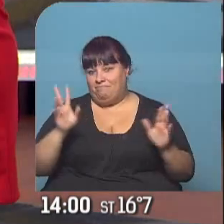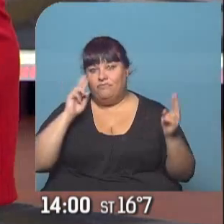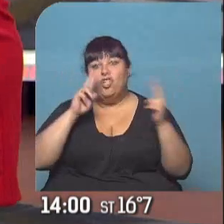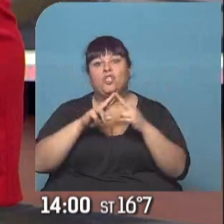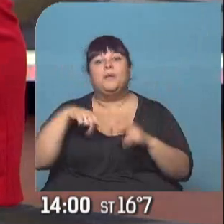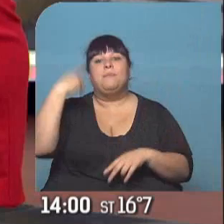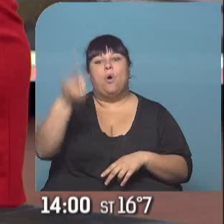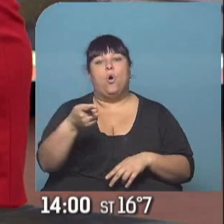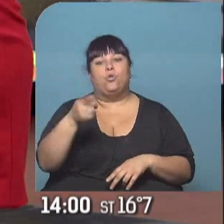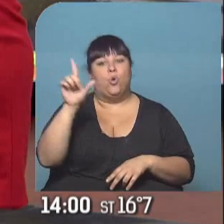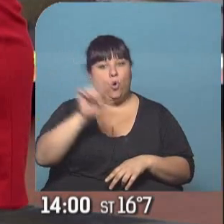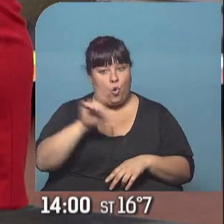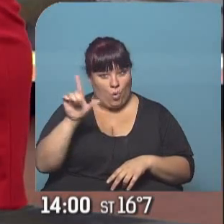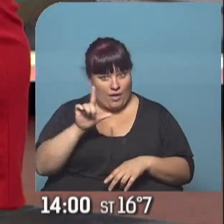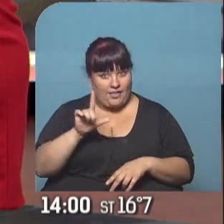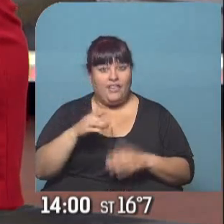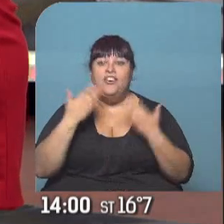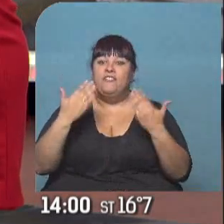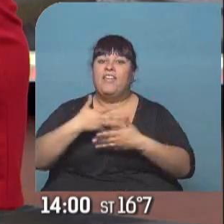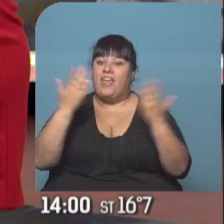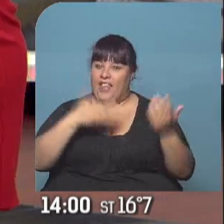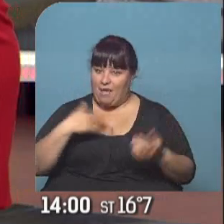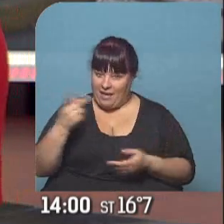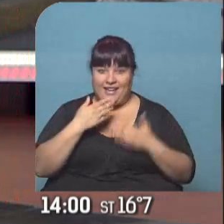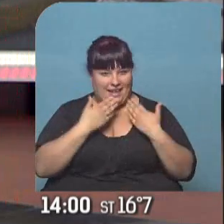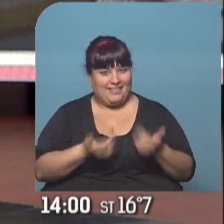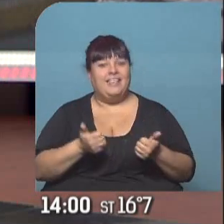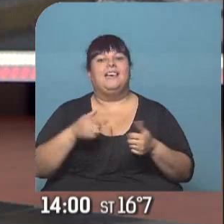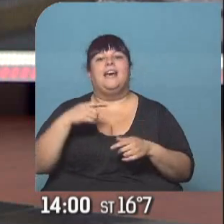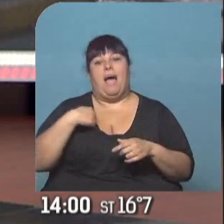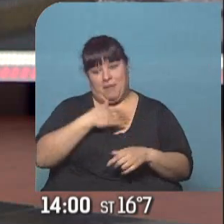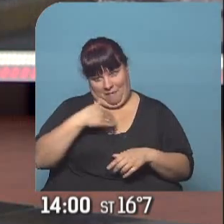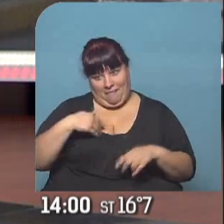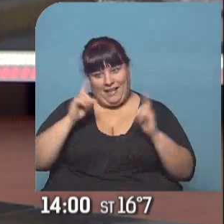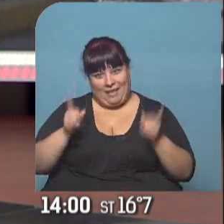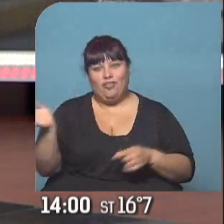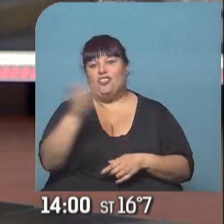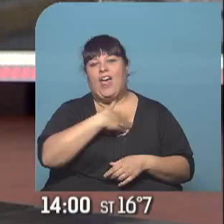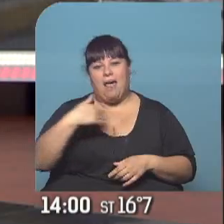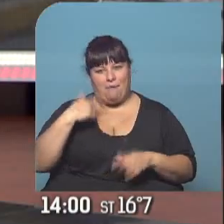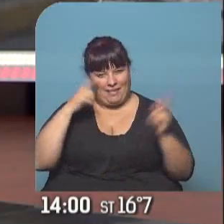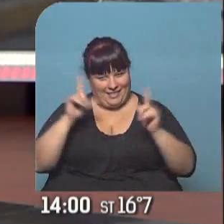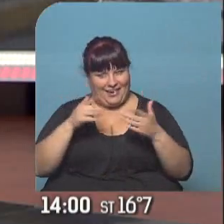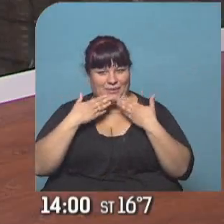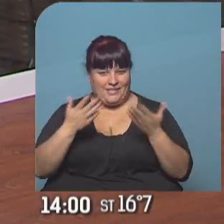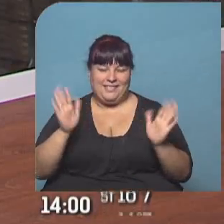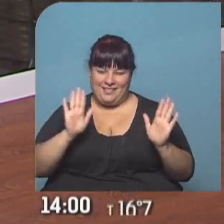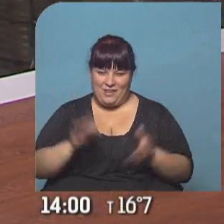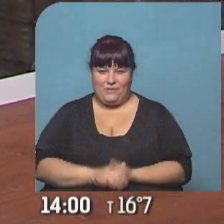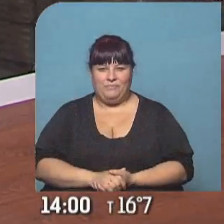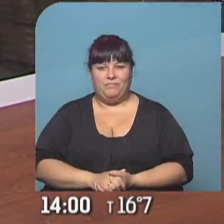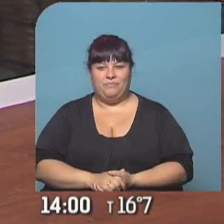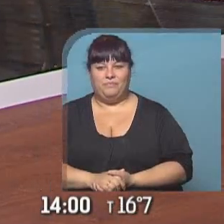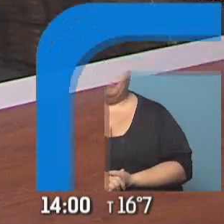volvemos a encontrar el día lunes principales polis de la madre ya estamos hartos ahora me en particular y a todas las nóminas también se está